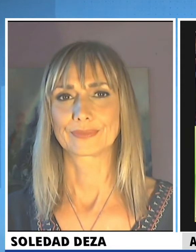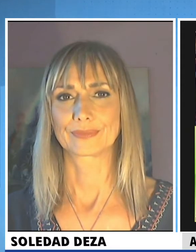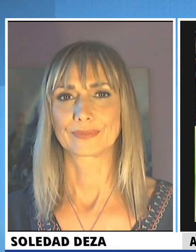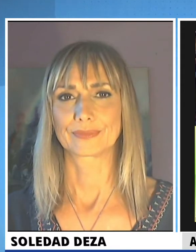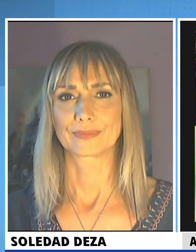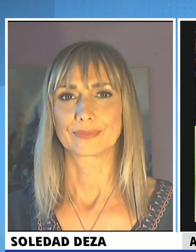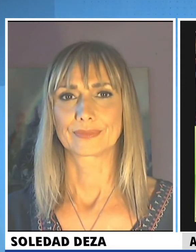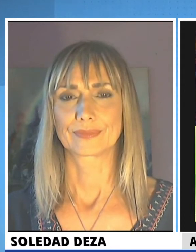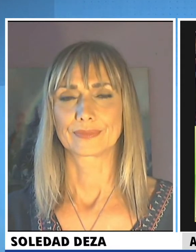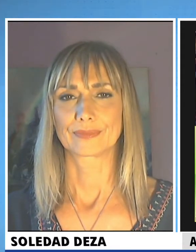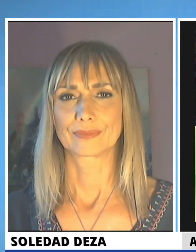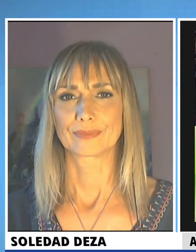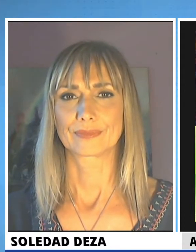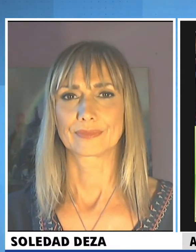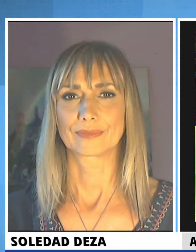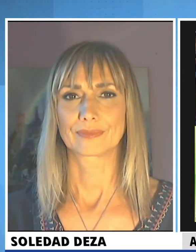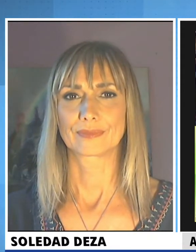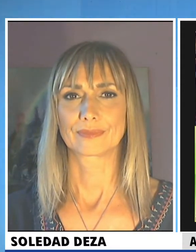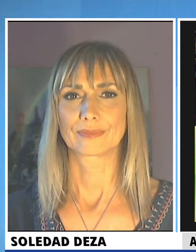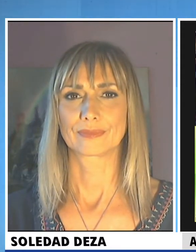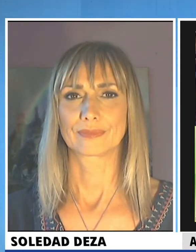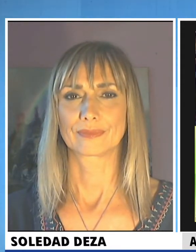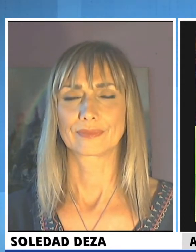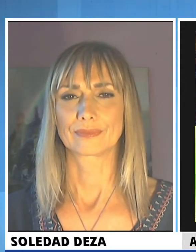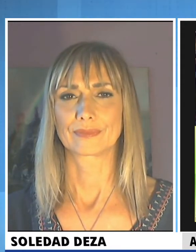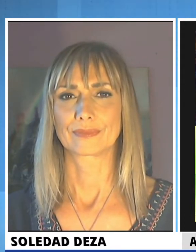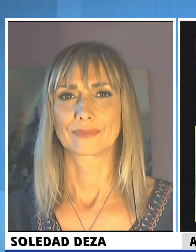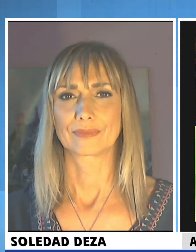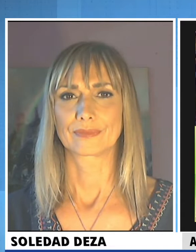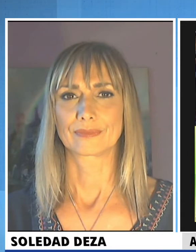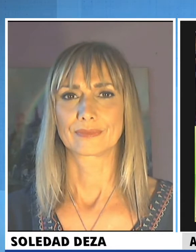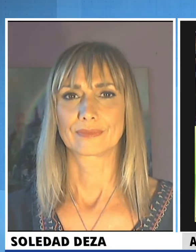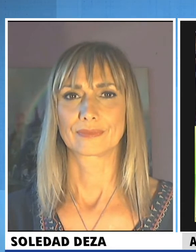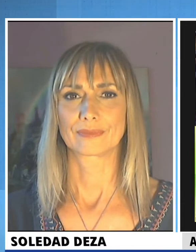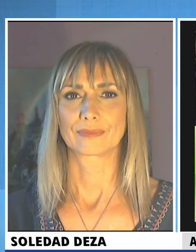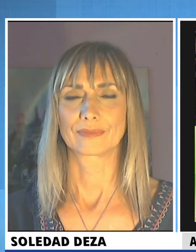donde uno puede encontrar ayuda, ¿no? También otra cosa que proponíamos era que